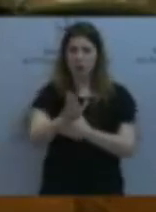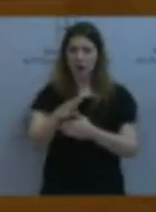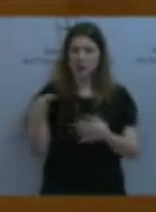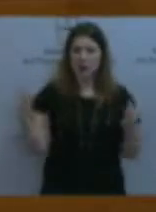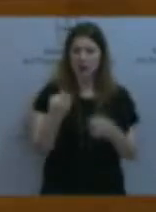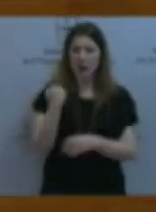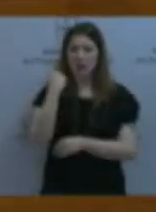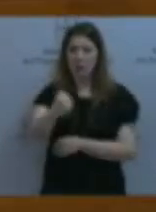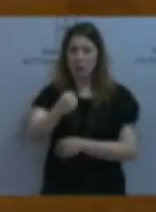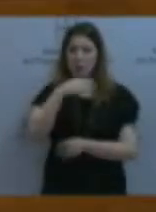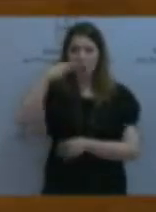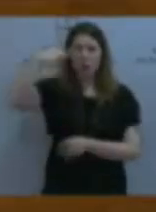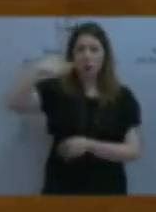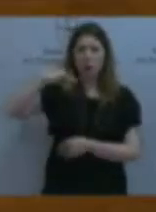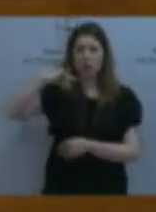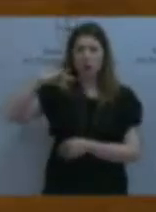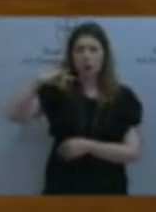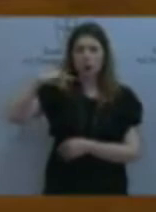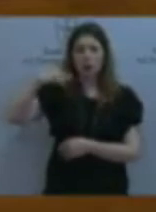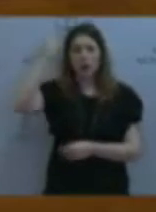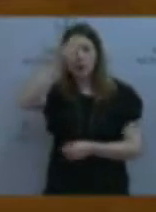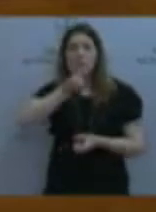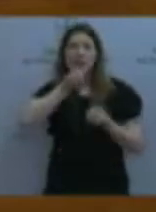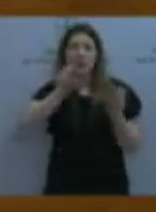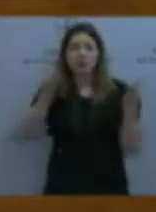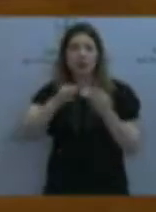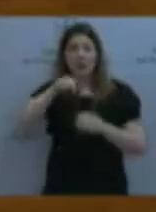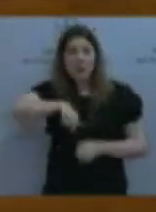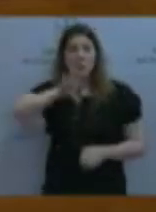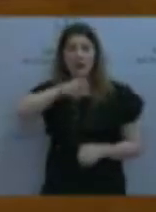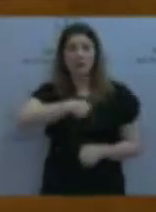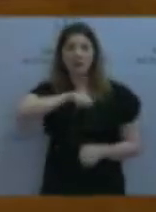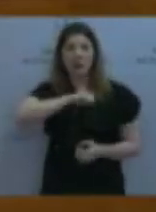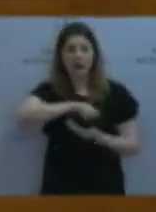que este país, que es un país democrático, sirva también como